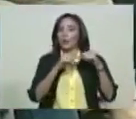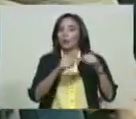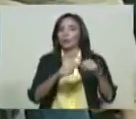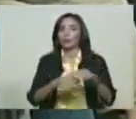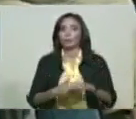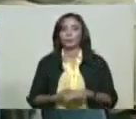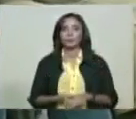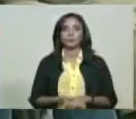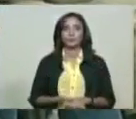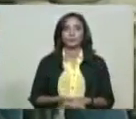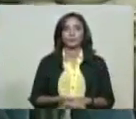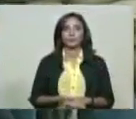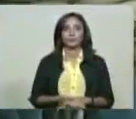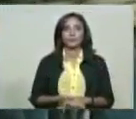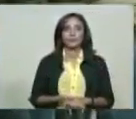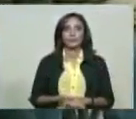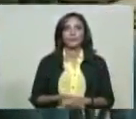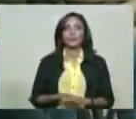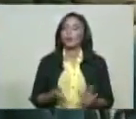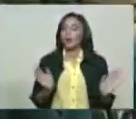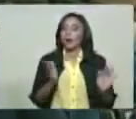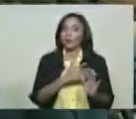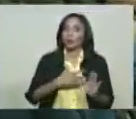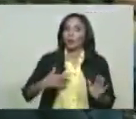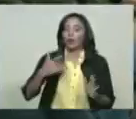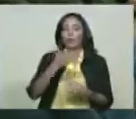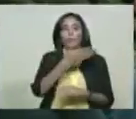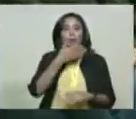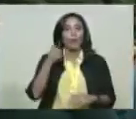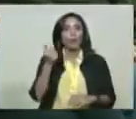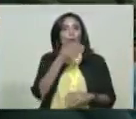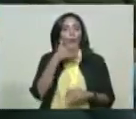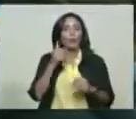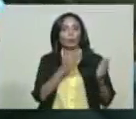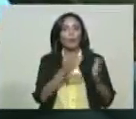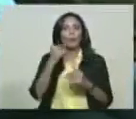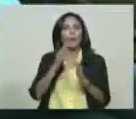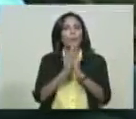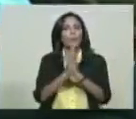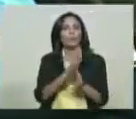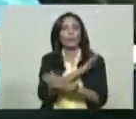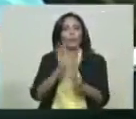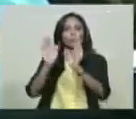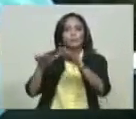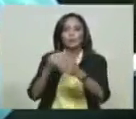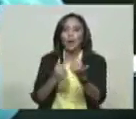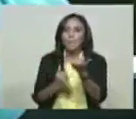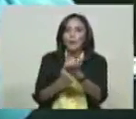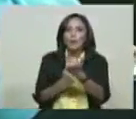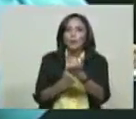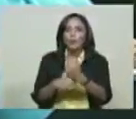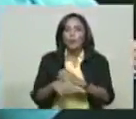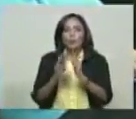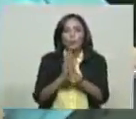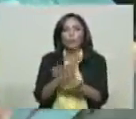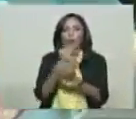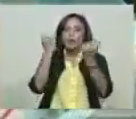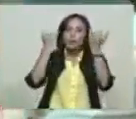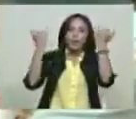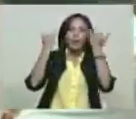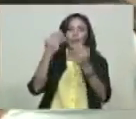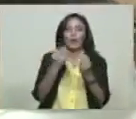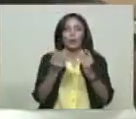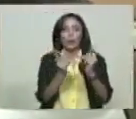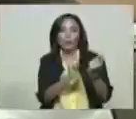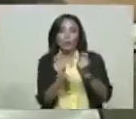por eso yo quiero hacerlo mejor y pido apoyo tengo un conjunto de ideas que he recogido de los debates